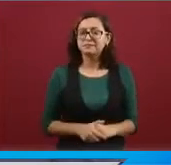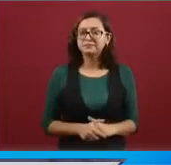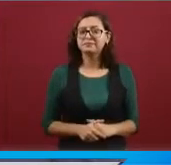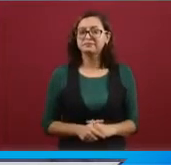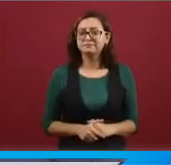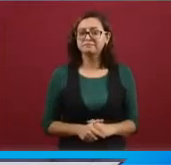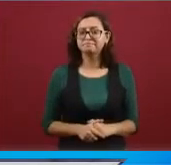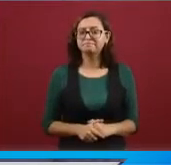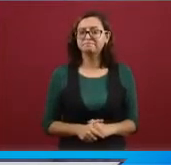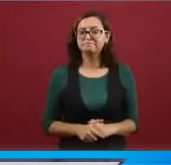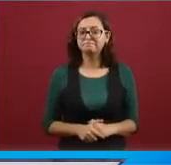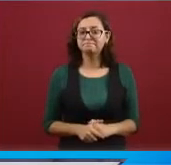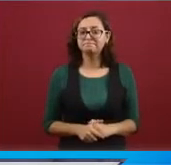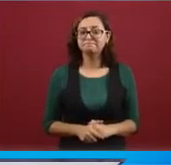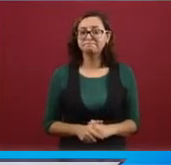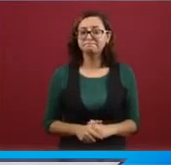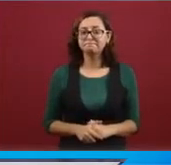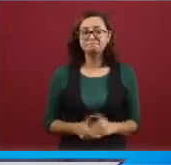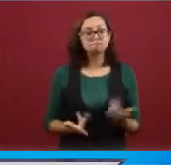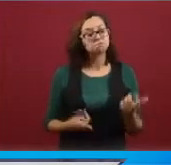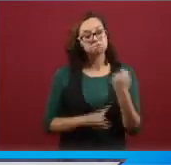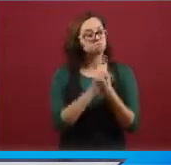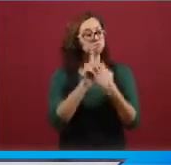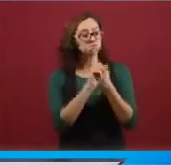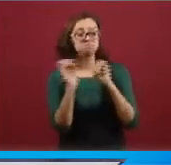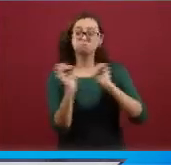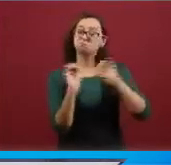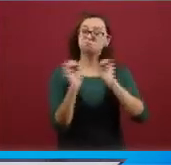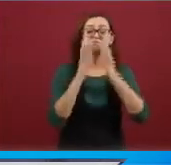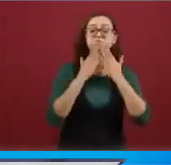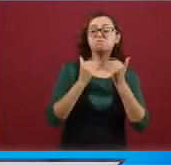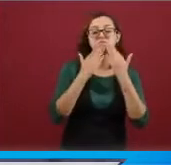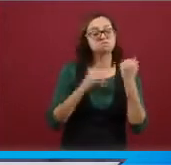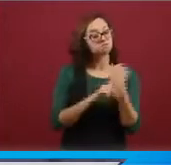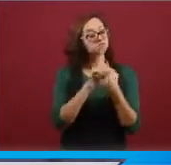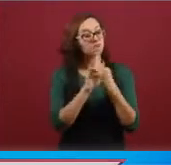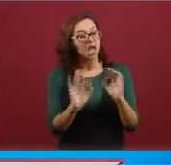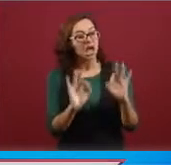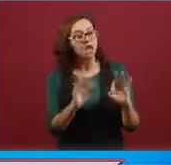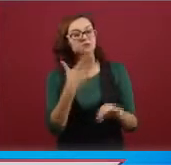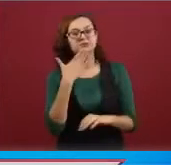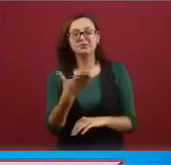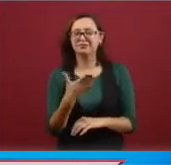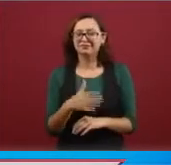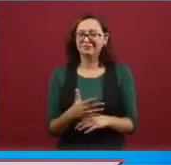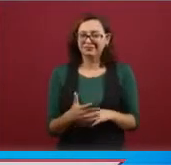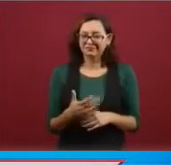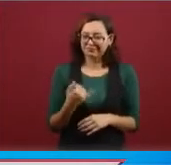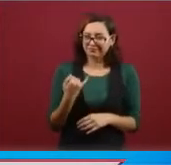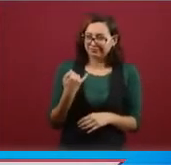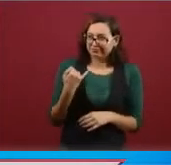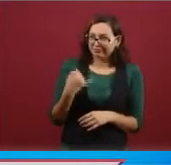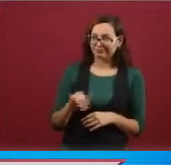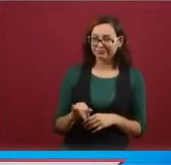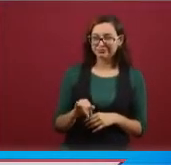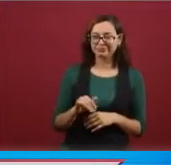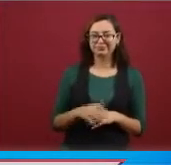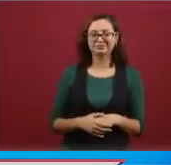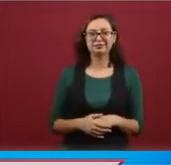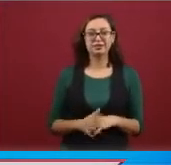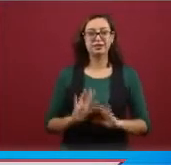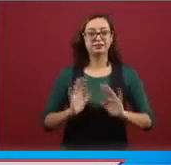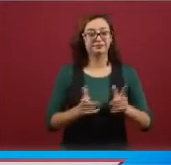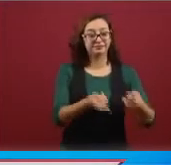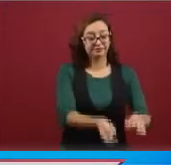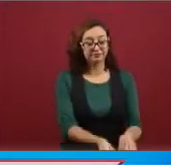de las calificadoras con estas acciones. Siempre han actuado de manera tendenciosa. Se califica a Pemex de manera distinta cuando se acercaba a la quiebra